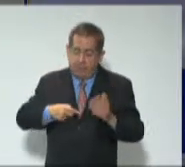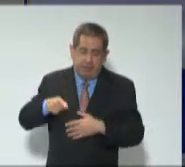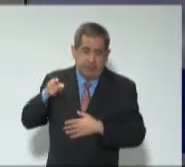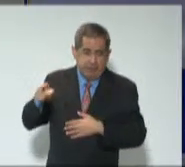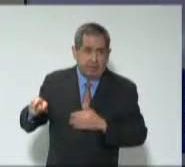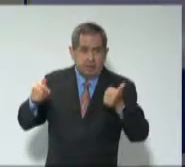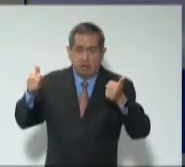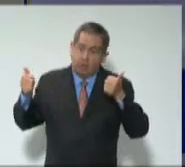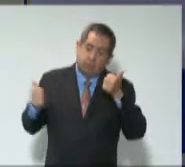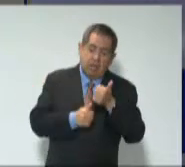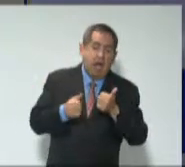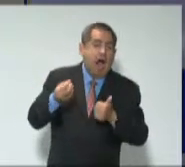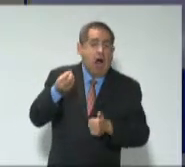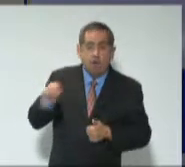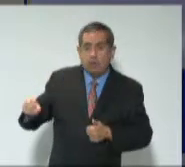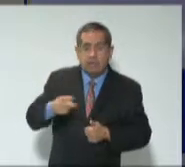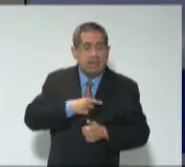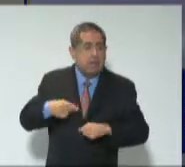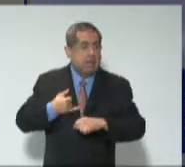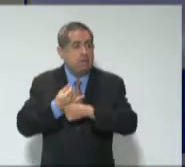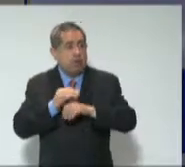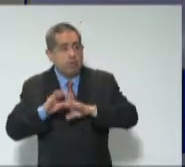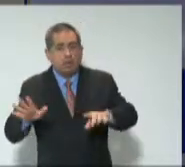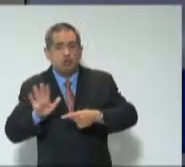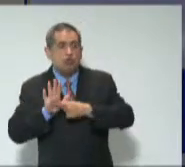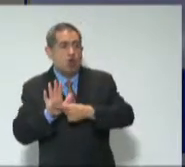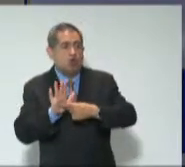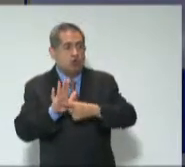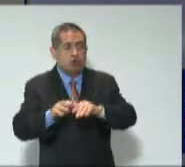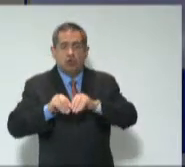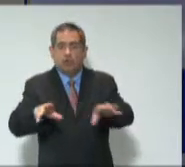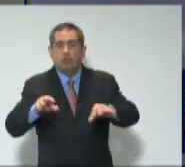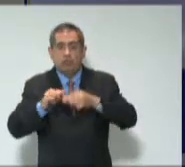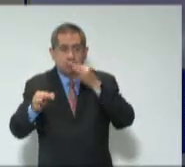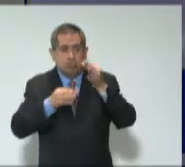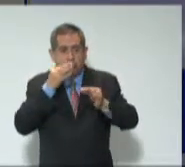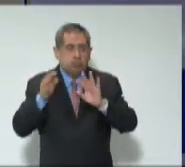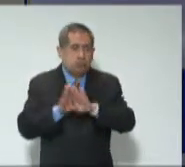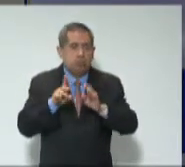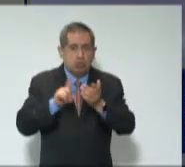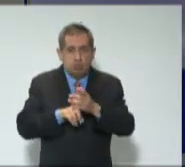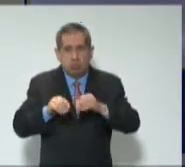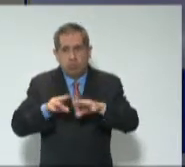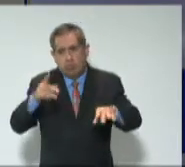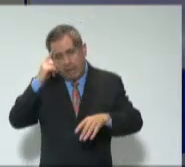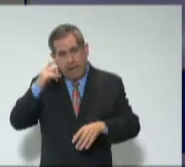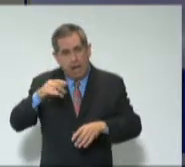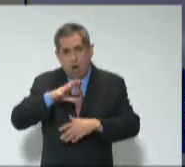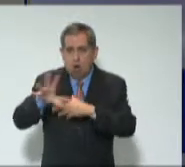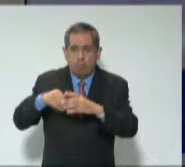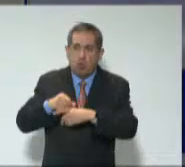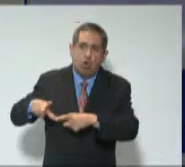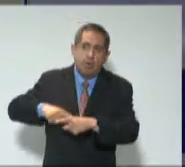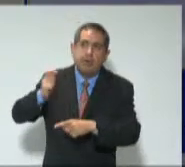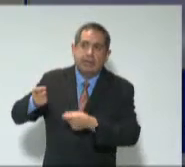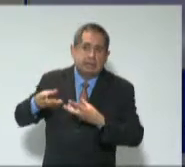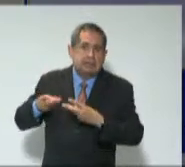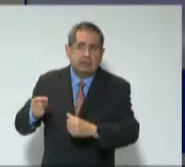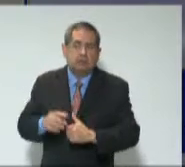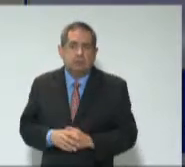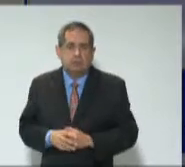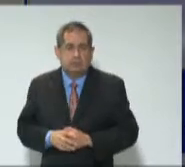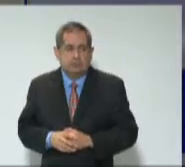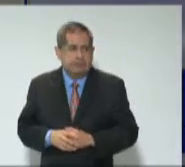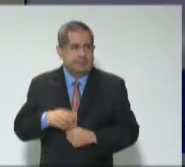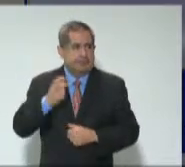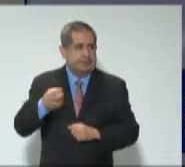sujeto obligado a garantizar al público la disponibilidad de medios de acceso a la información del gobierno e de